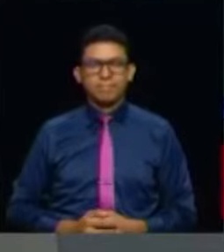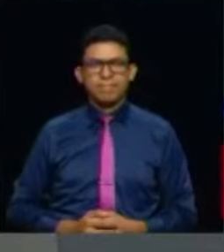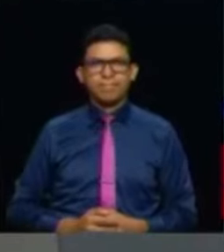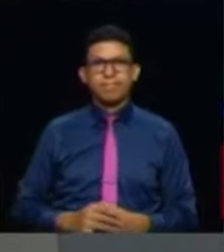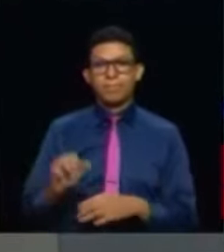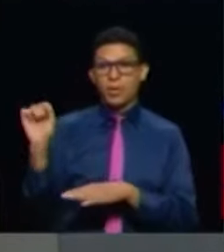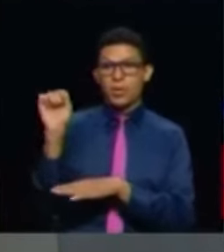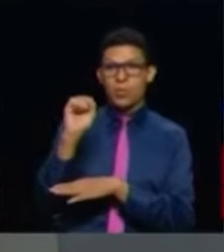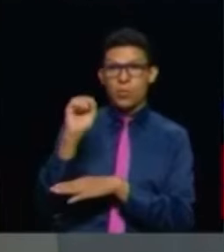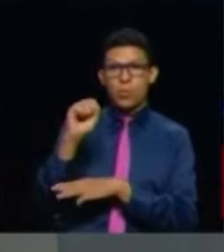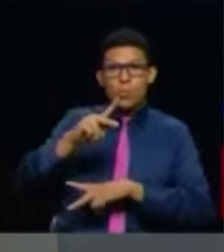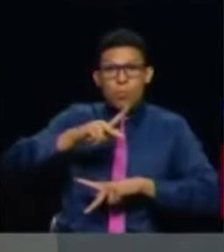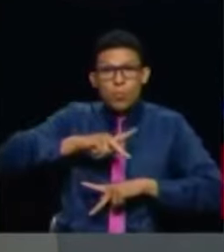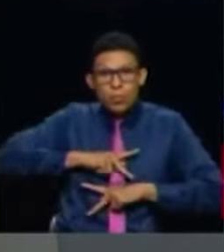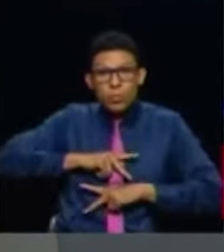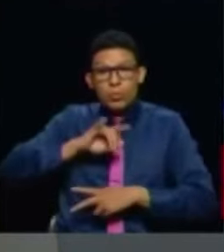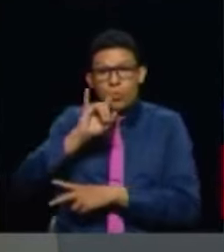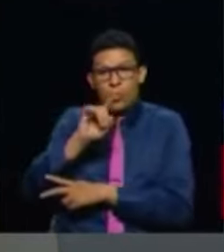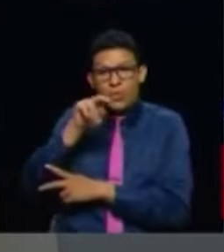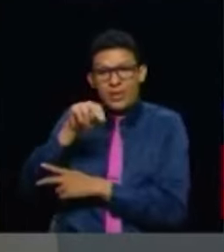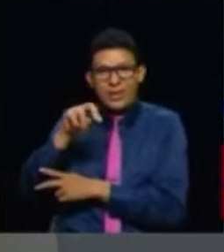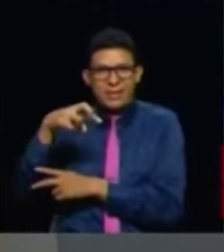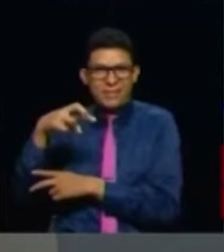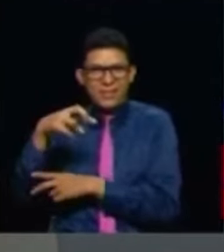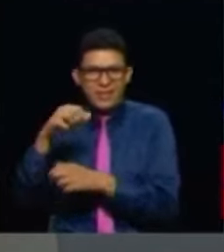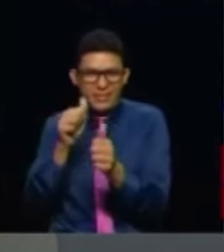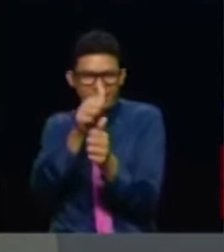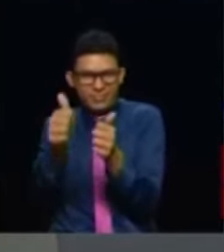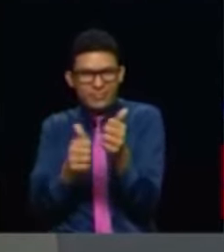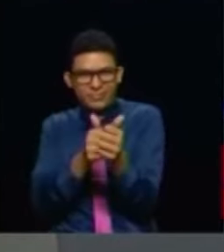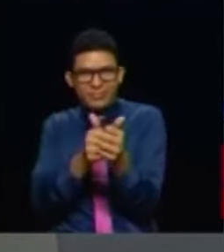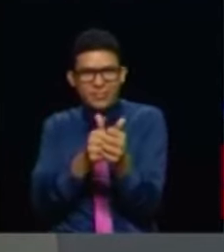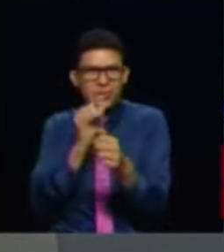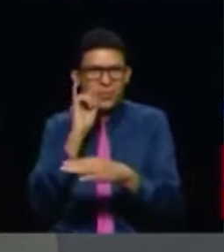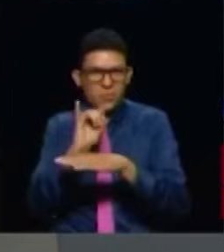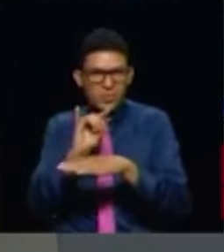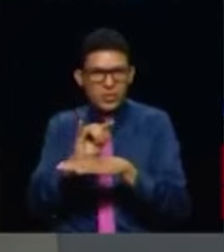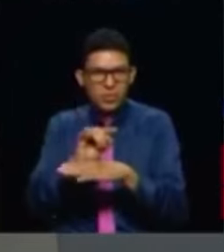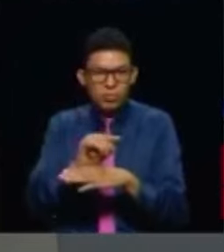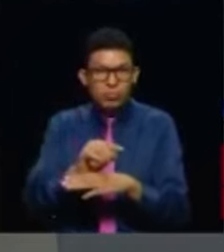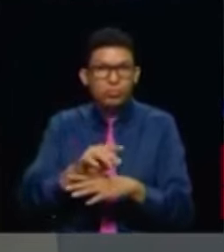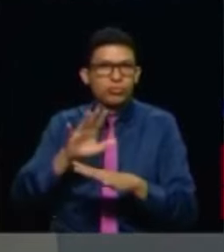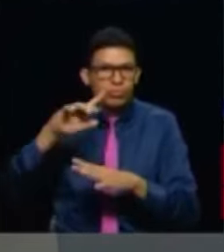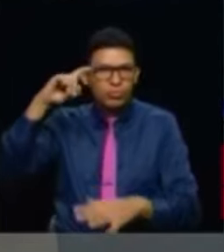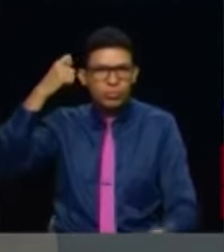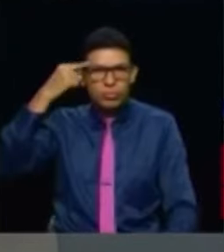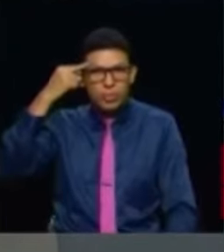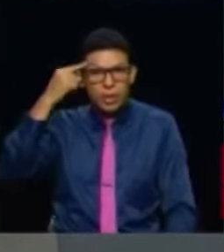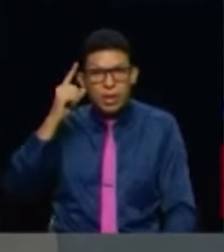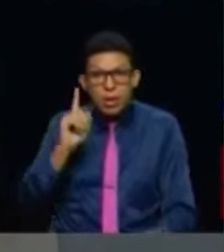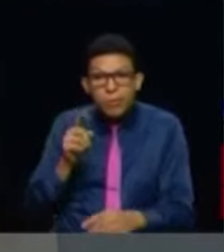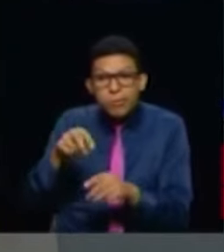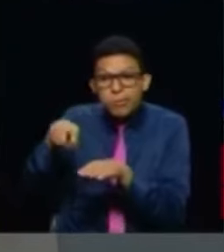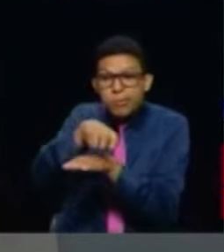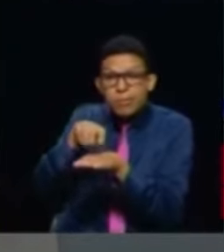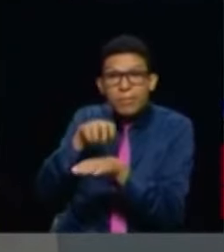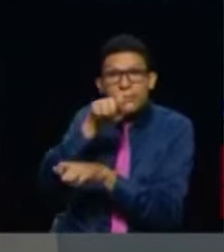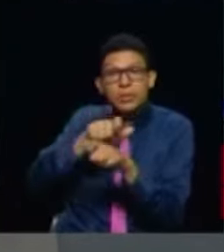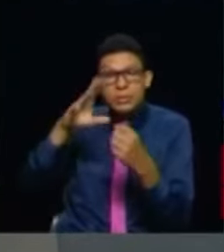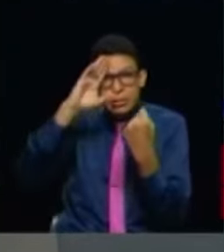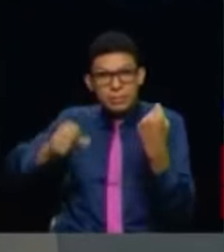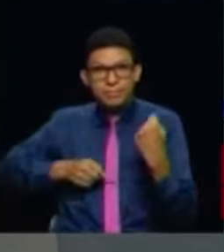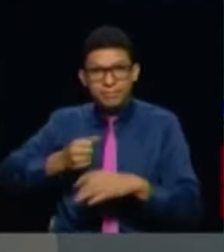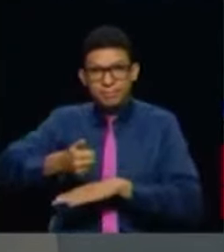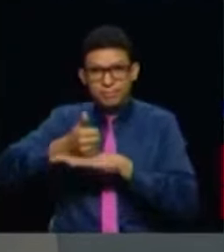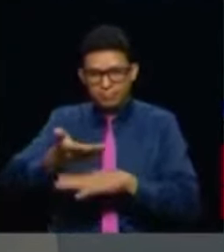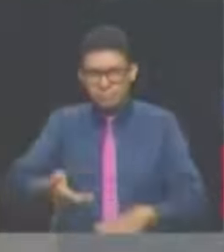Camionetas de la Unidad de Protección Nacional eran utilizadas por cabecillas de las FARC que tenían órdenes de captura vigentes. Colombia Hoy en